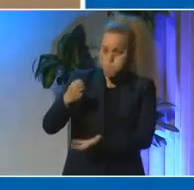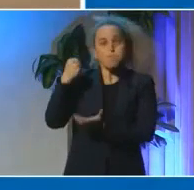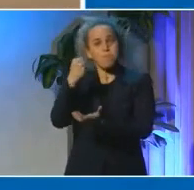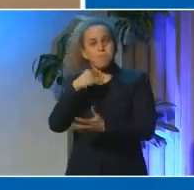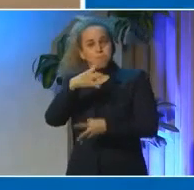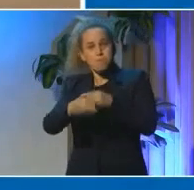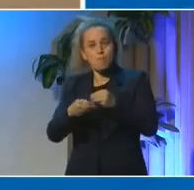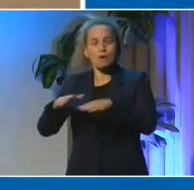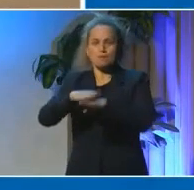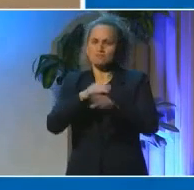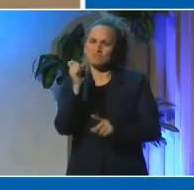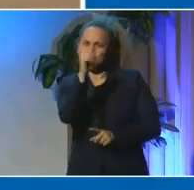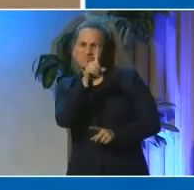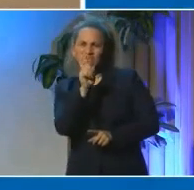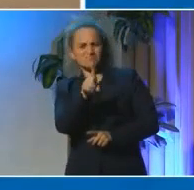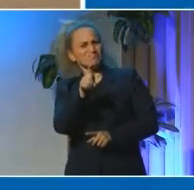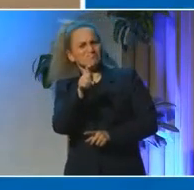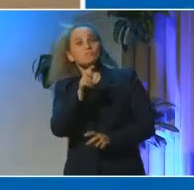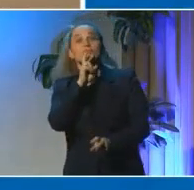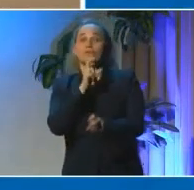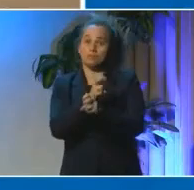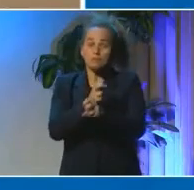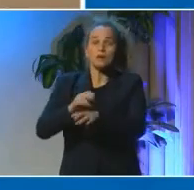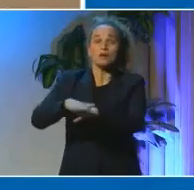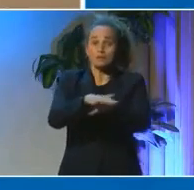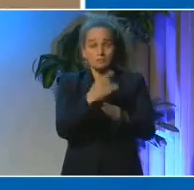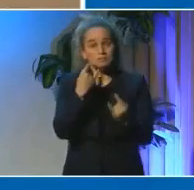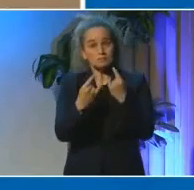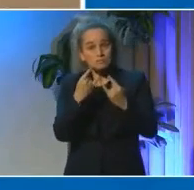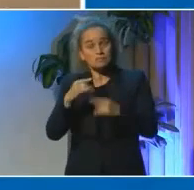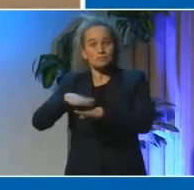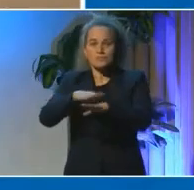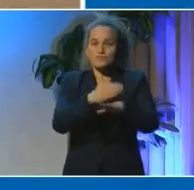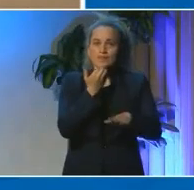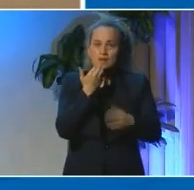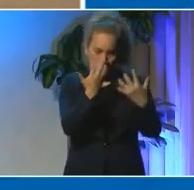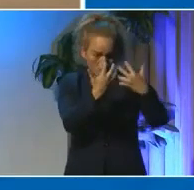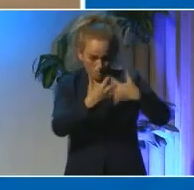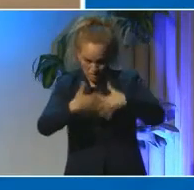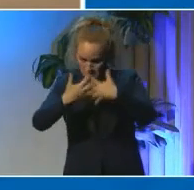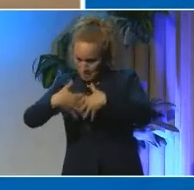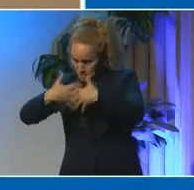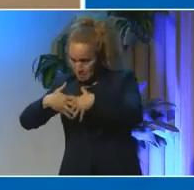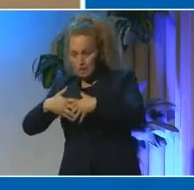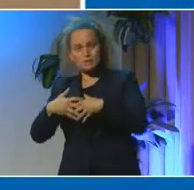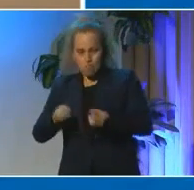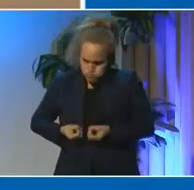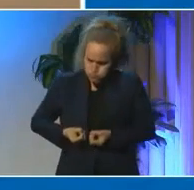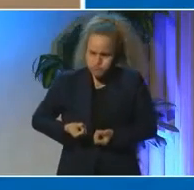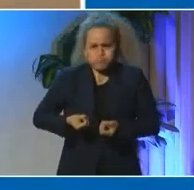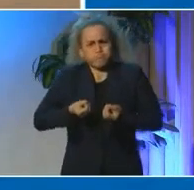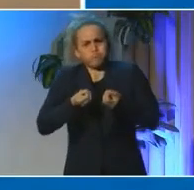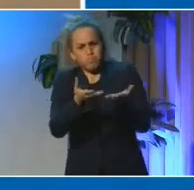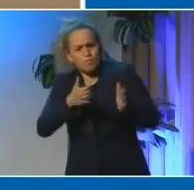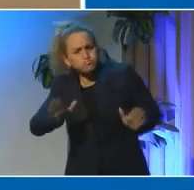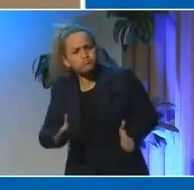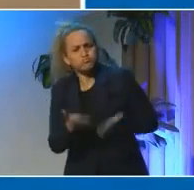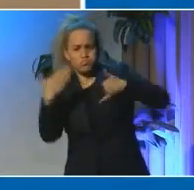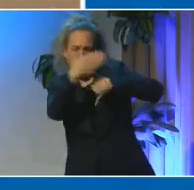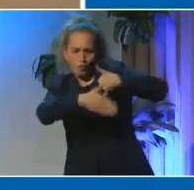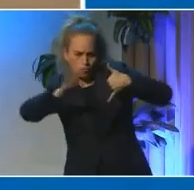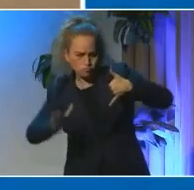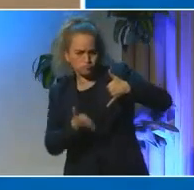poder hacerse la pregunta que es más compleja e interesante Cuáles son las compañías que más le están aportando al